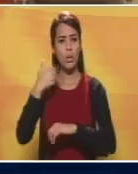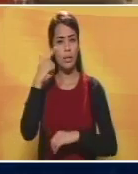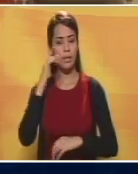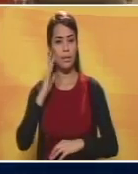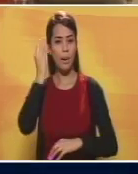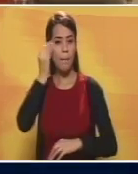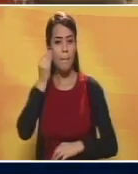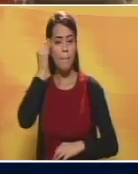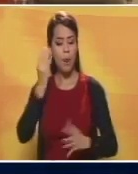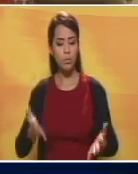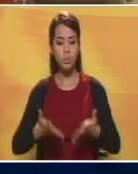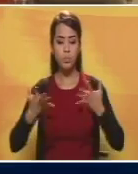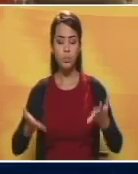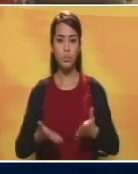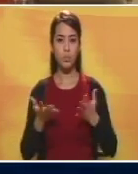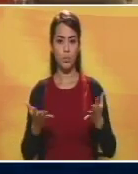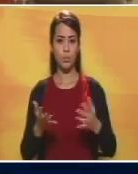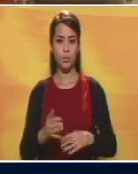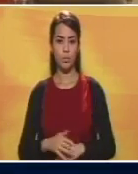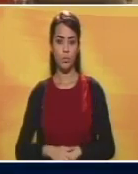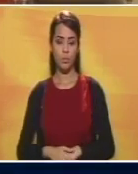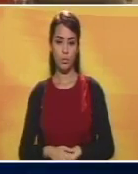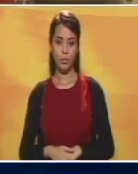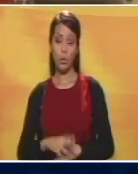creemos, de promover nuestros